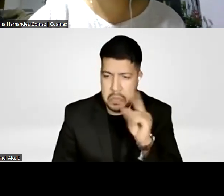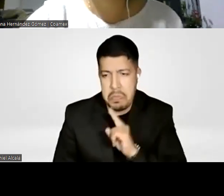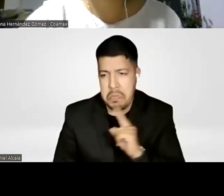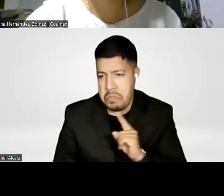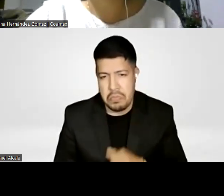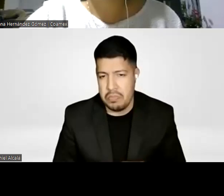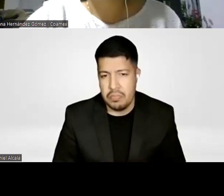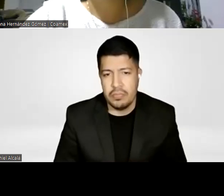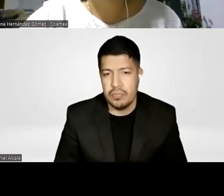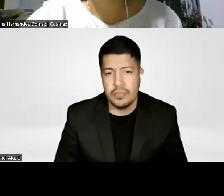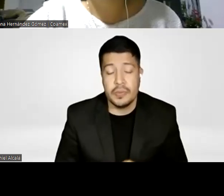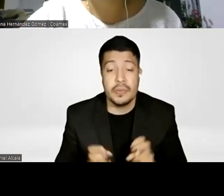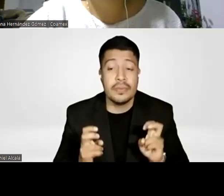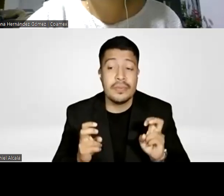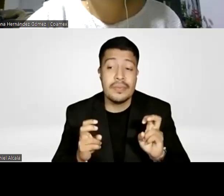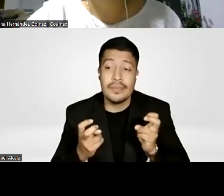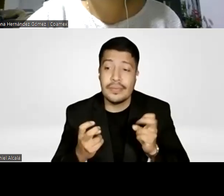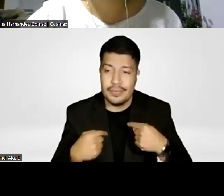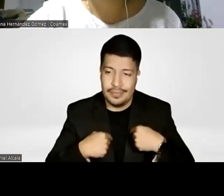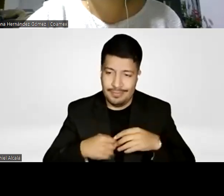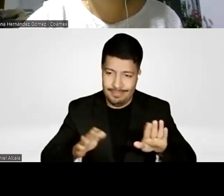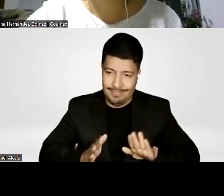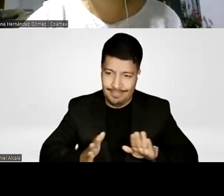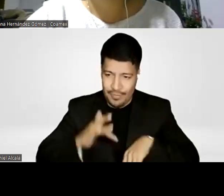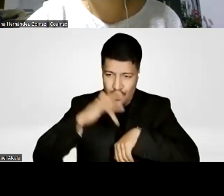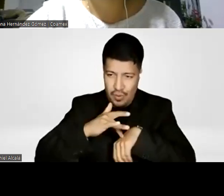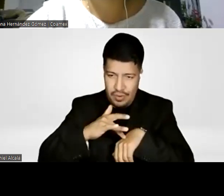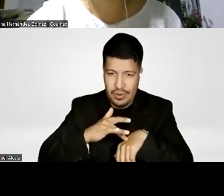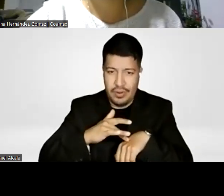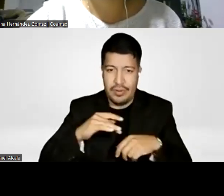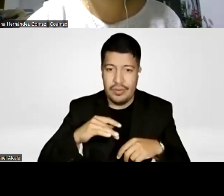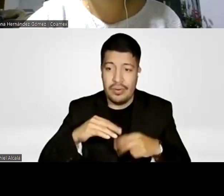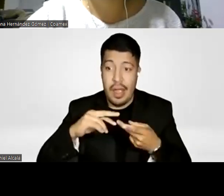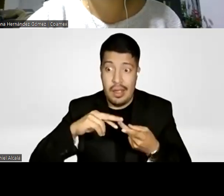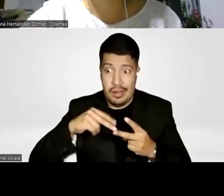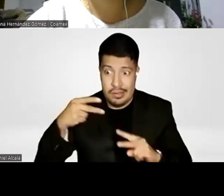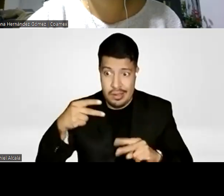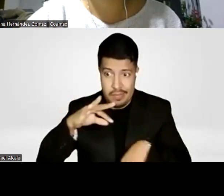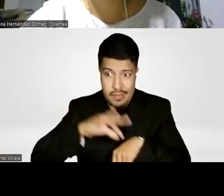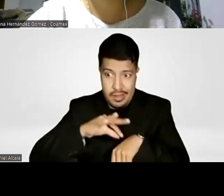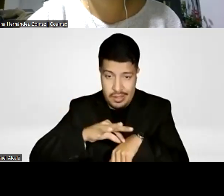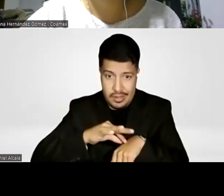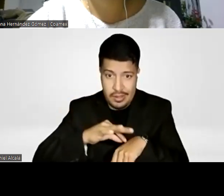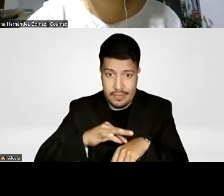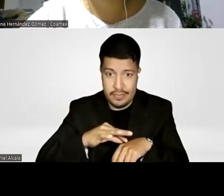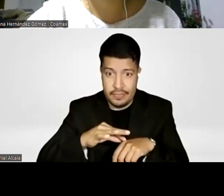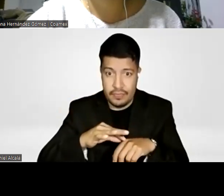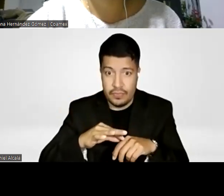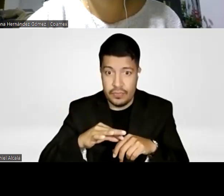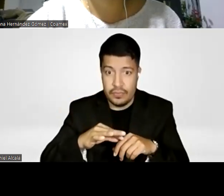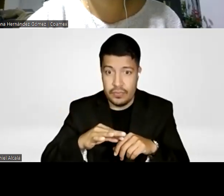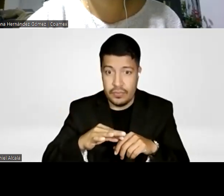vista de genética médica, que es mi especialidad, pues habría que ver si estos son algún trastorno del neurodesarrollo